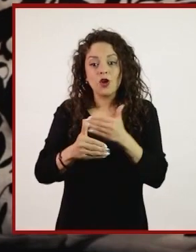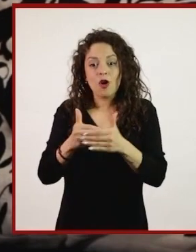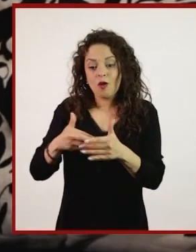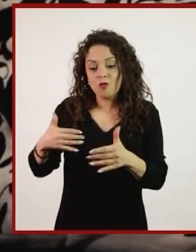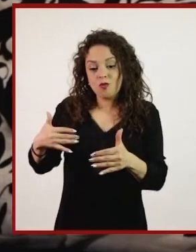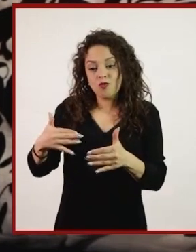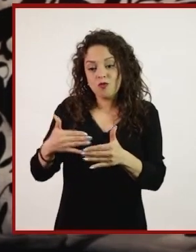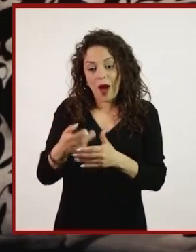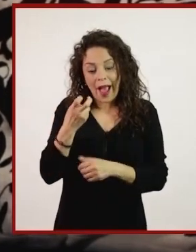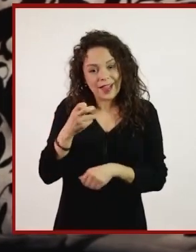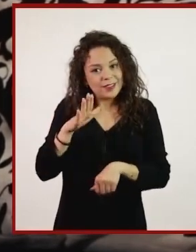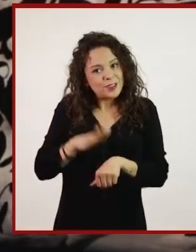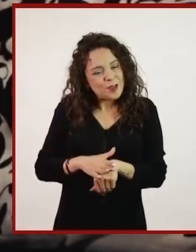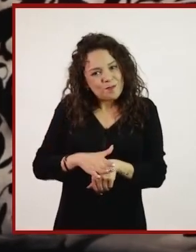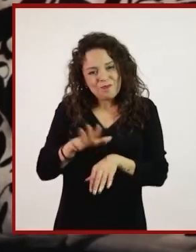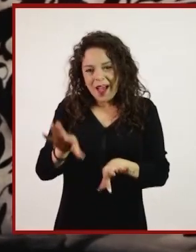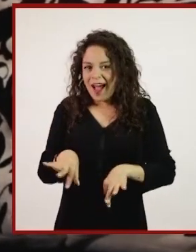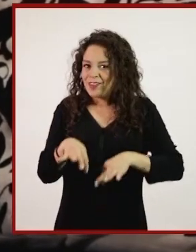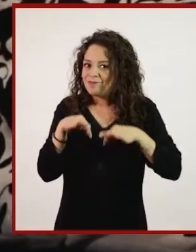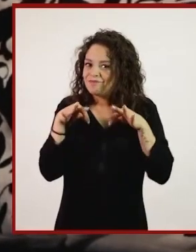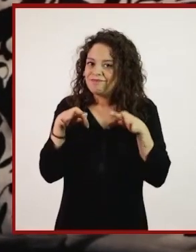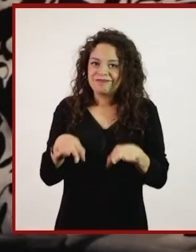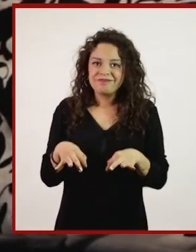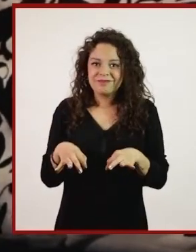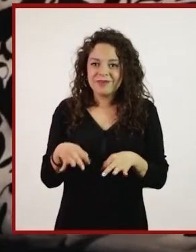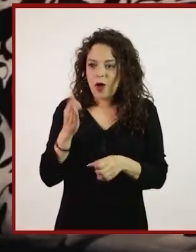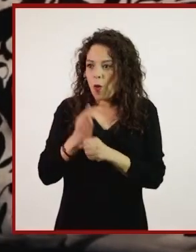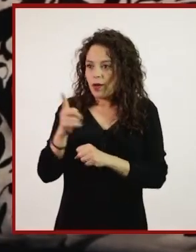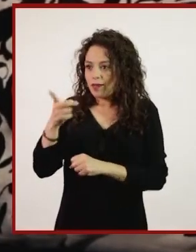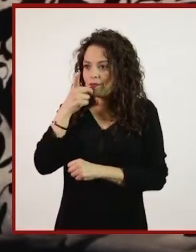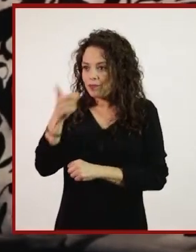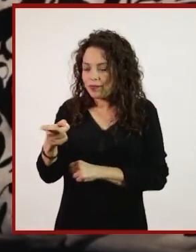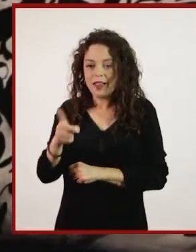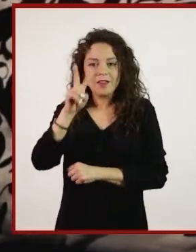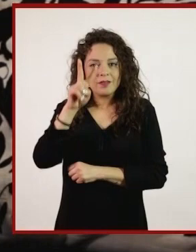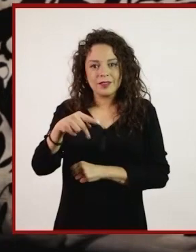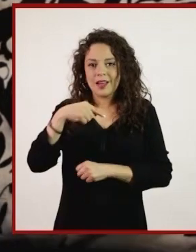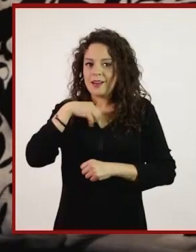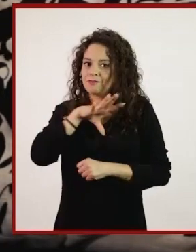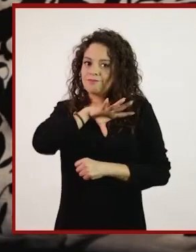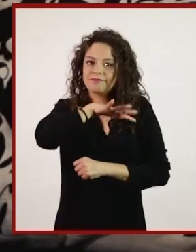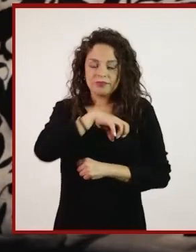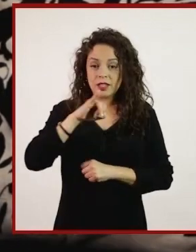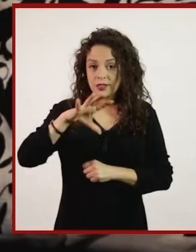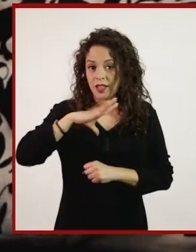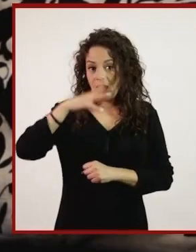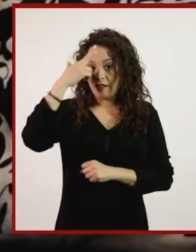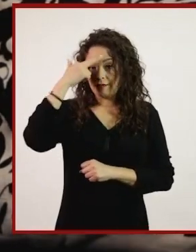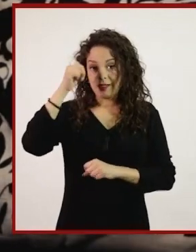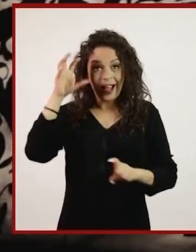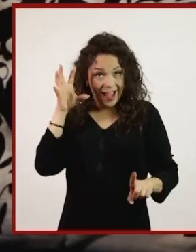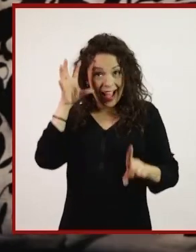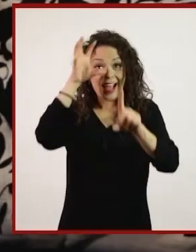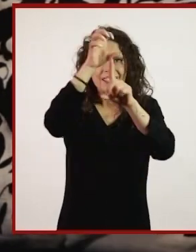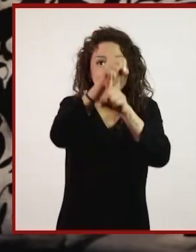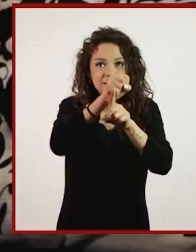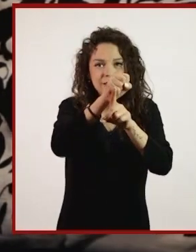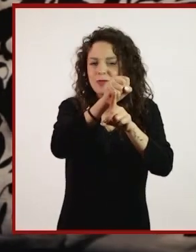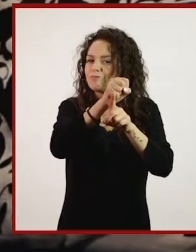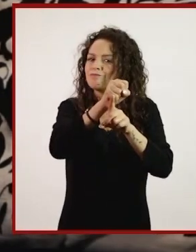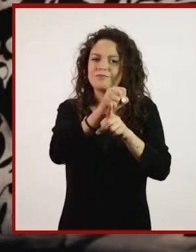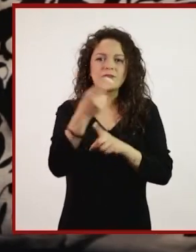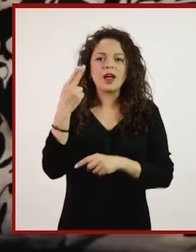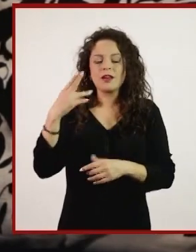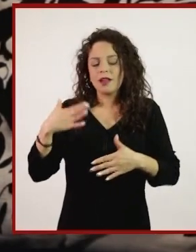ahí va a estar, pero el proceso es lo más rico, ¿no? Entonces ahorita lo mencionas y me encanta, desde que lo leí dije, tiene toda la razón, no es llegar